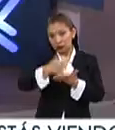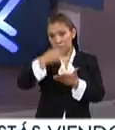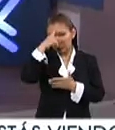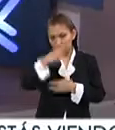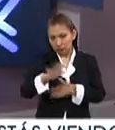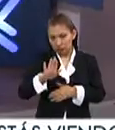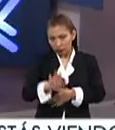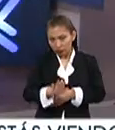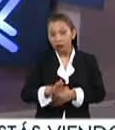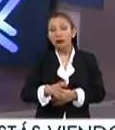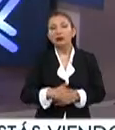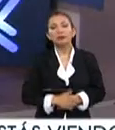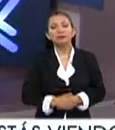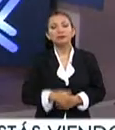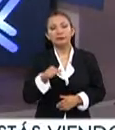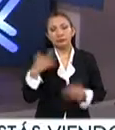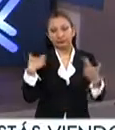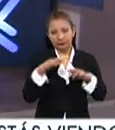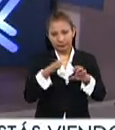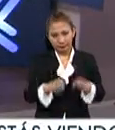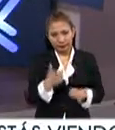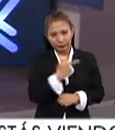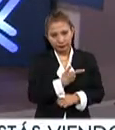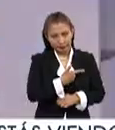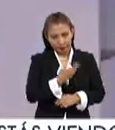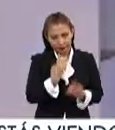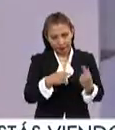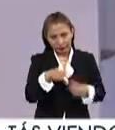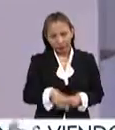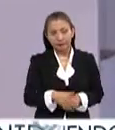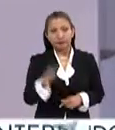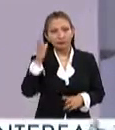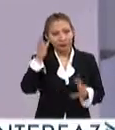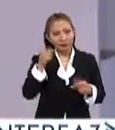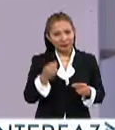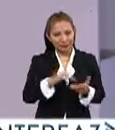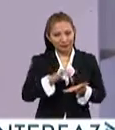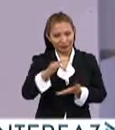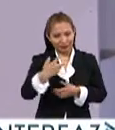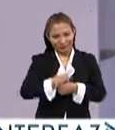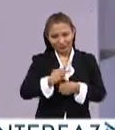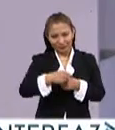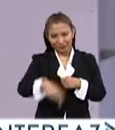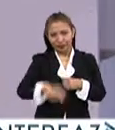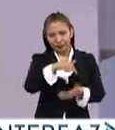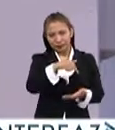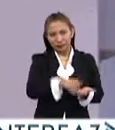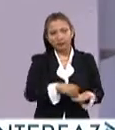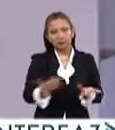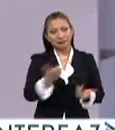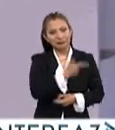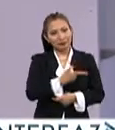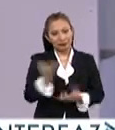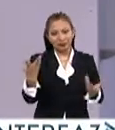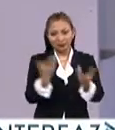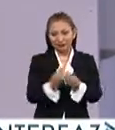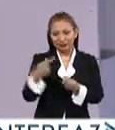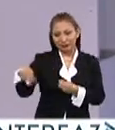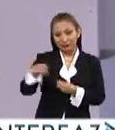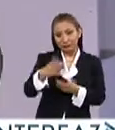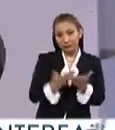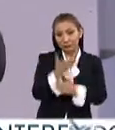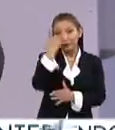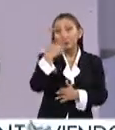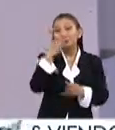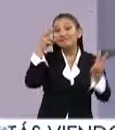de México. Maestro, ¿cómo estás? Es un gusto saludarte nuevamente. ¿Qué tal? Muchas gracias por recibirme otra vez aquí en el estudio. Es un placer estar acompañándolos esta